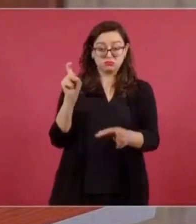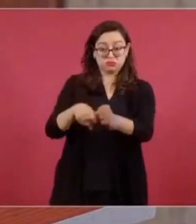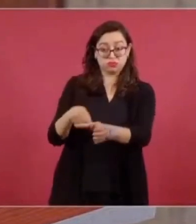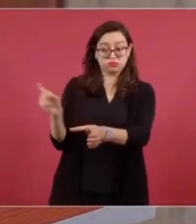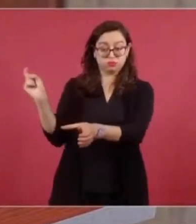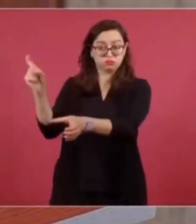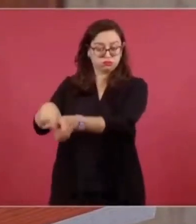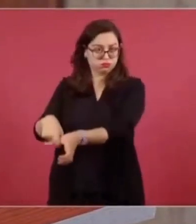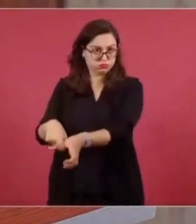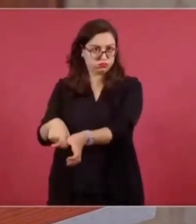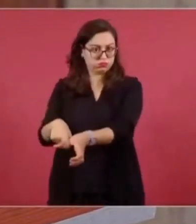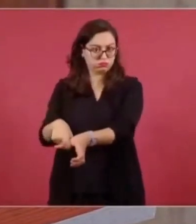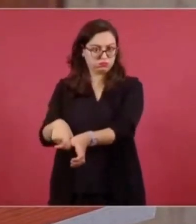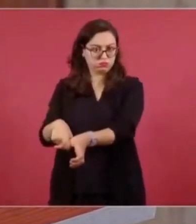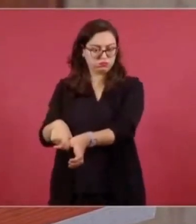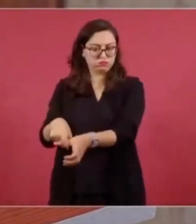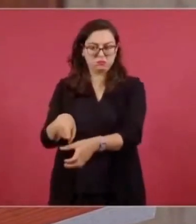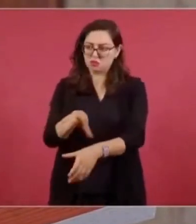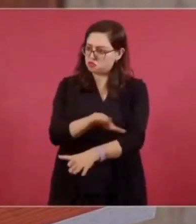Nazar Aro,